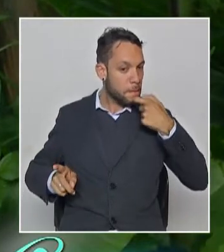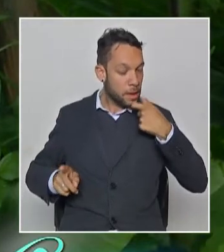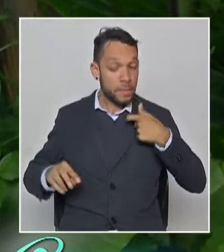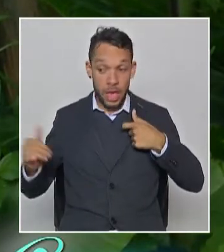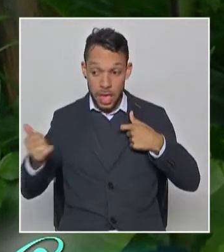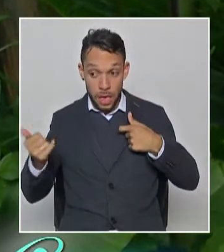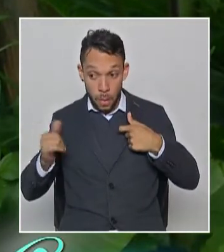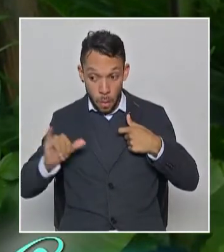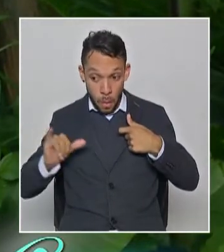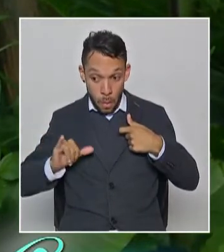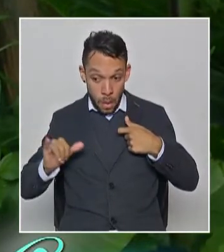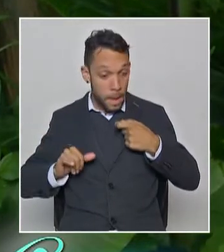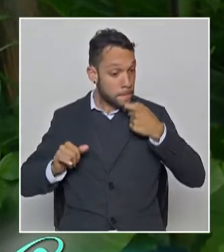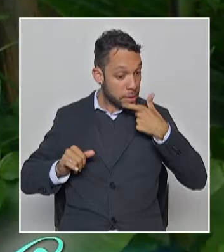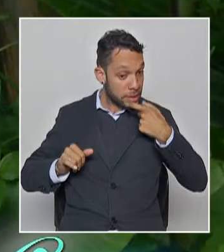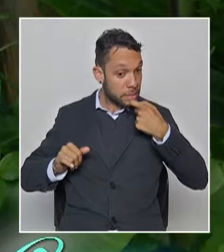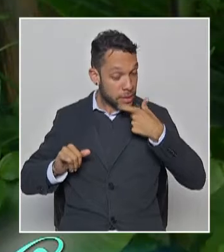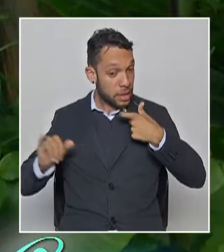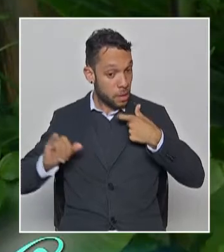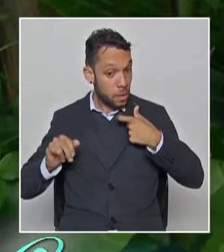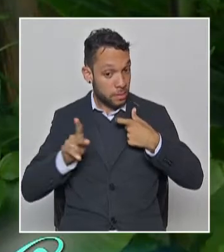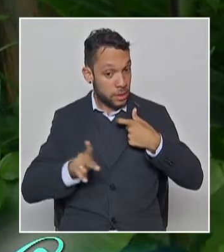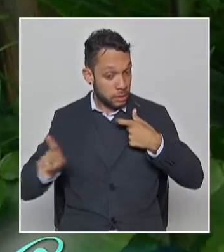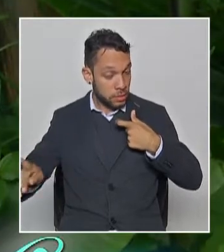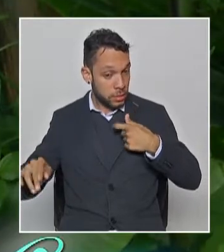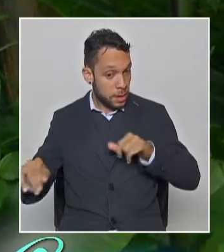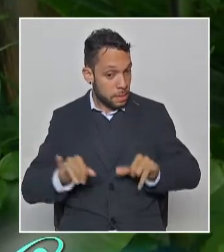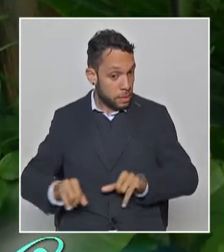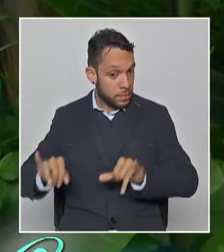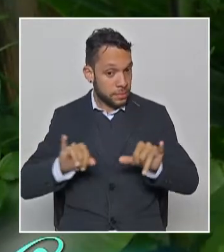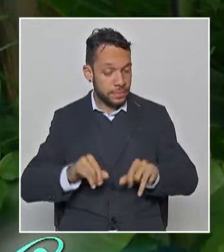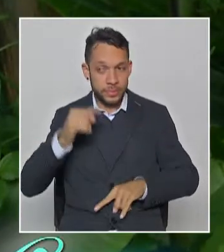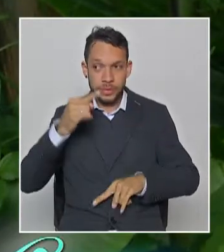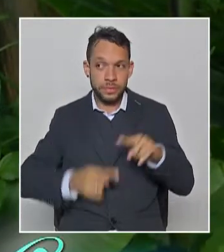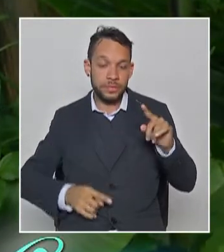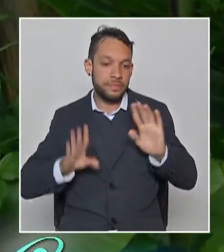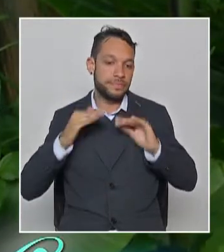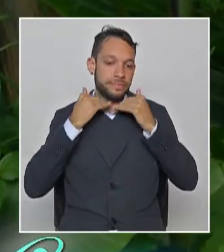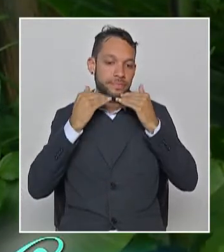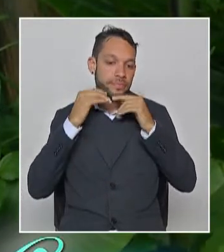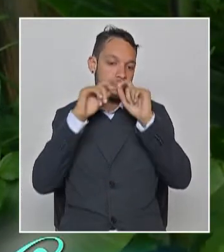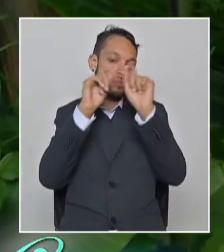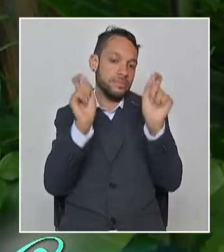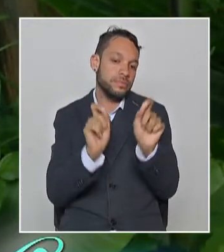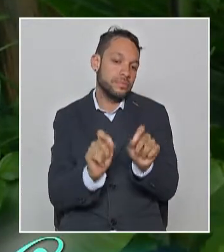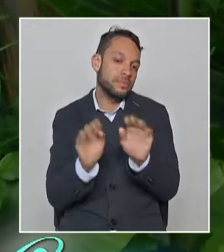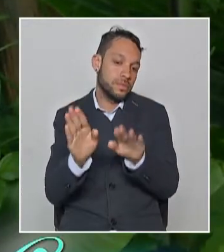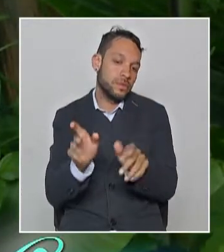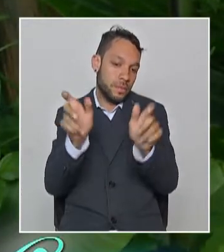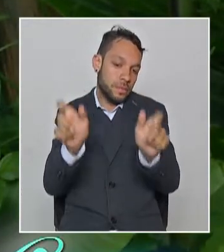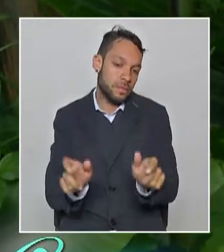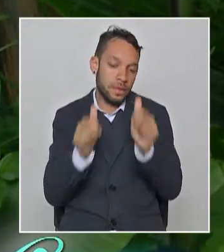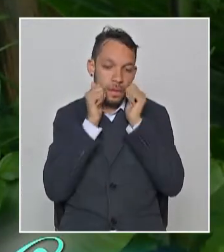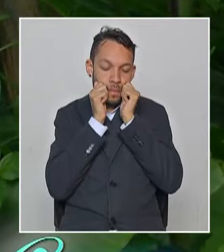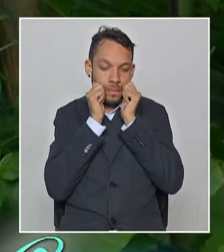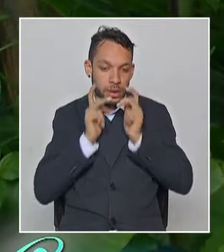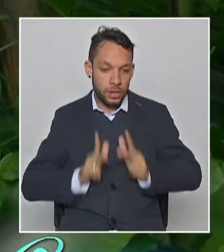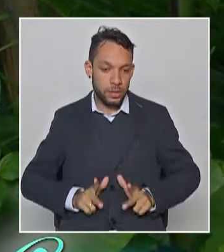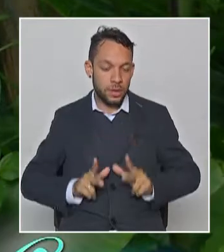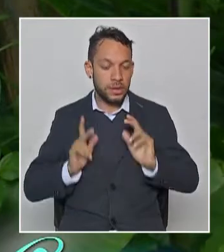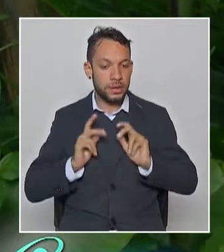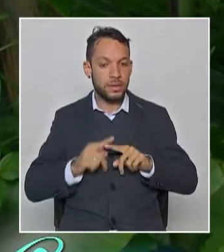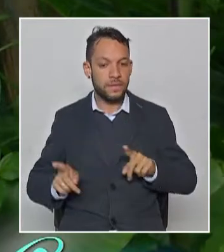mi vecino, tómese esta aspirina o tómese este medicamento tan folclóricamente sin saber siquiera cómo es su metabolismo.